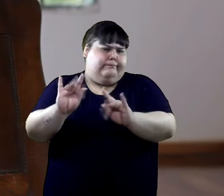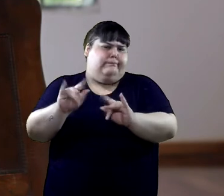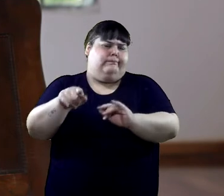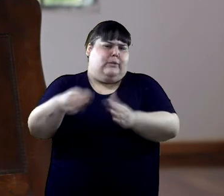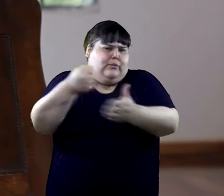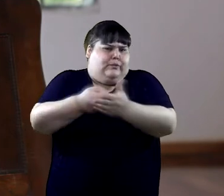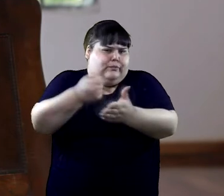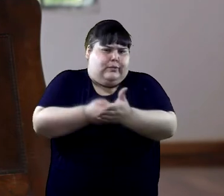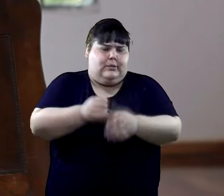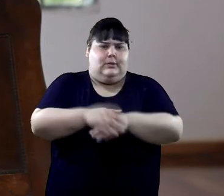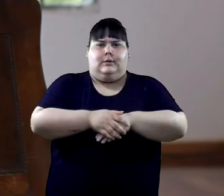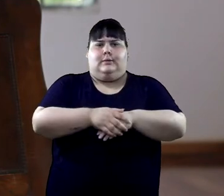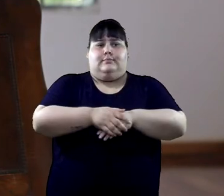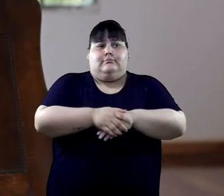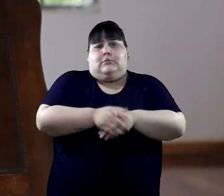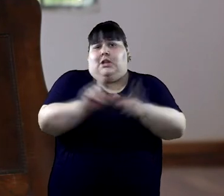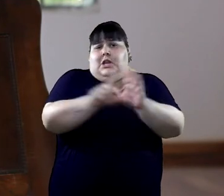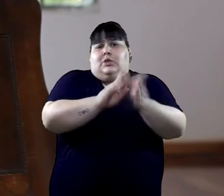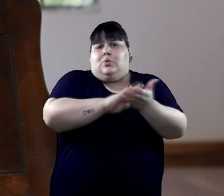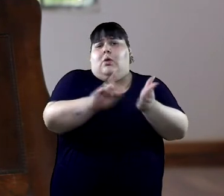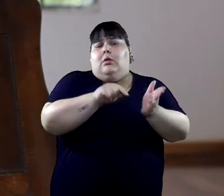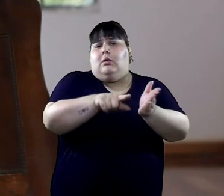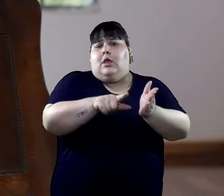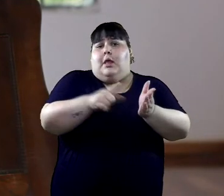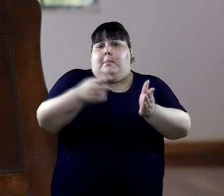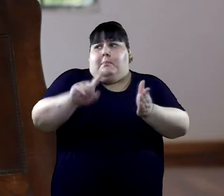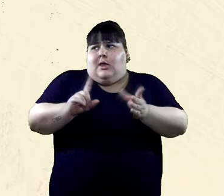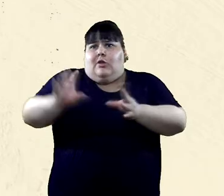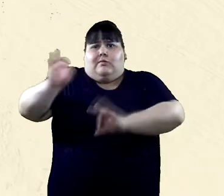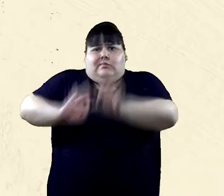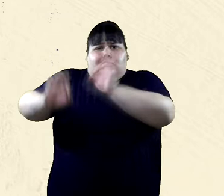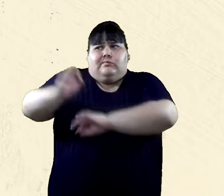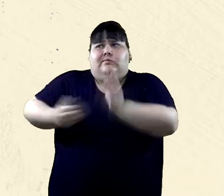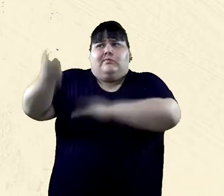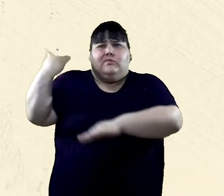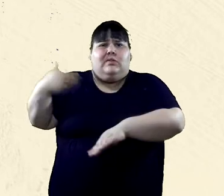Y es una ley nueva, nos parece, pero son siglos de silencio.